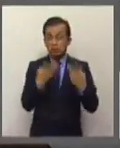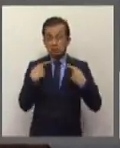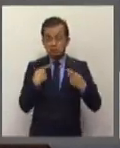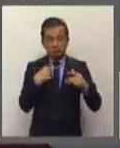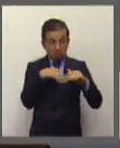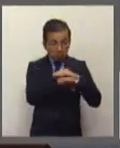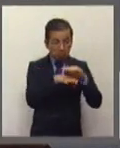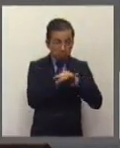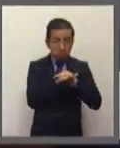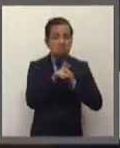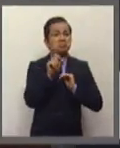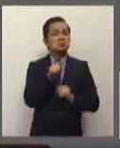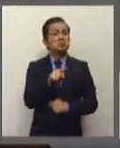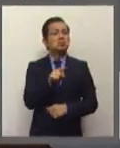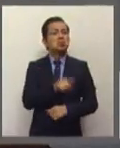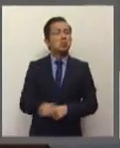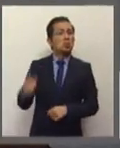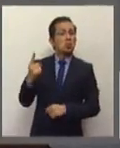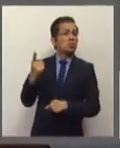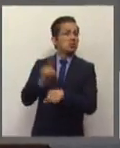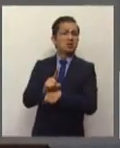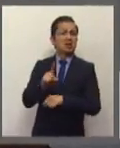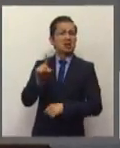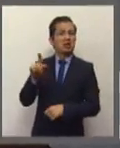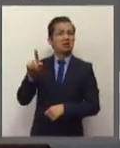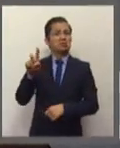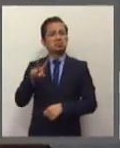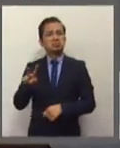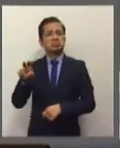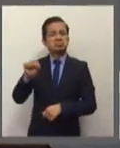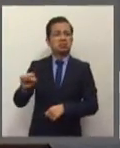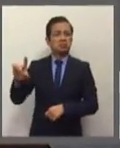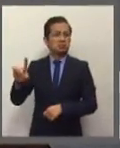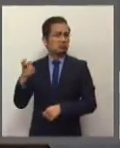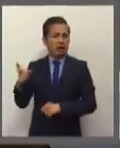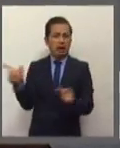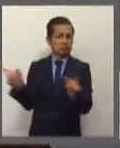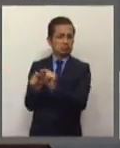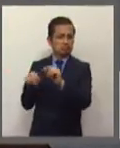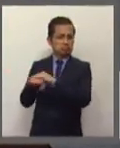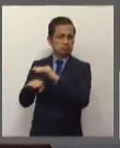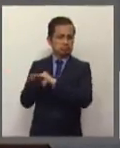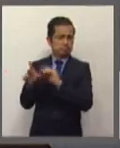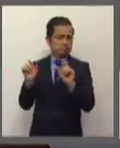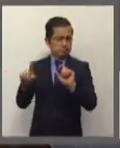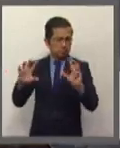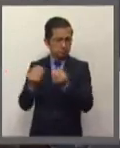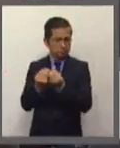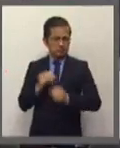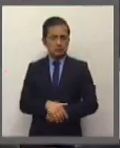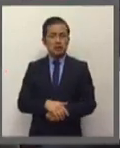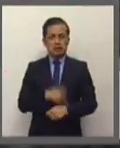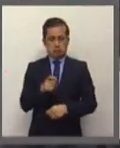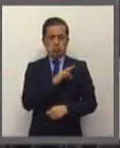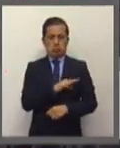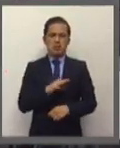medio en un día de fin de semana. Las ventajas de la edición electrónica frente a la impresa son